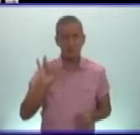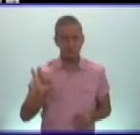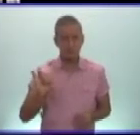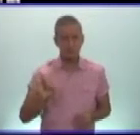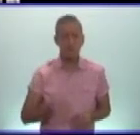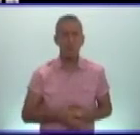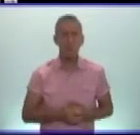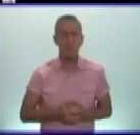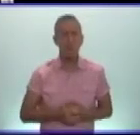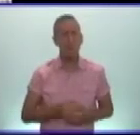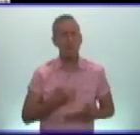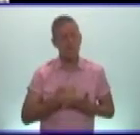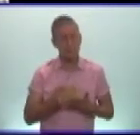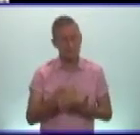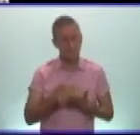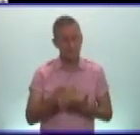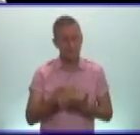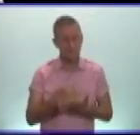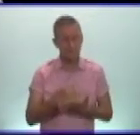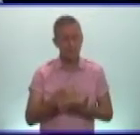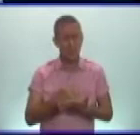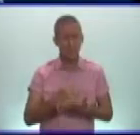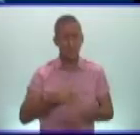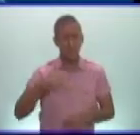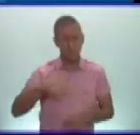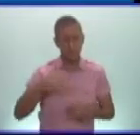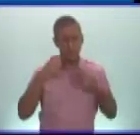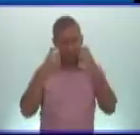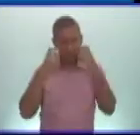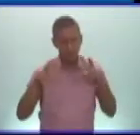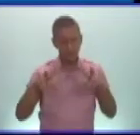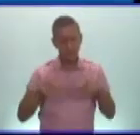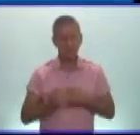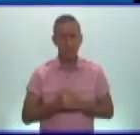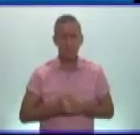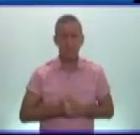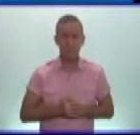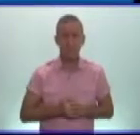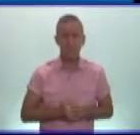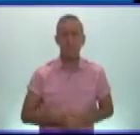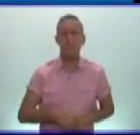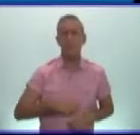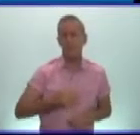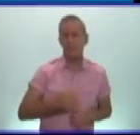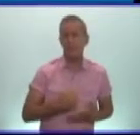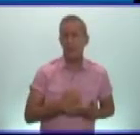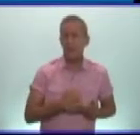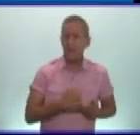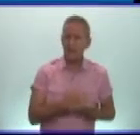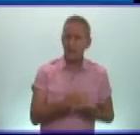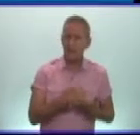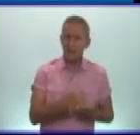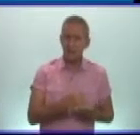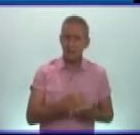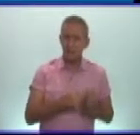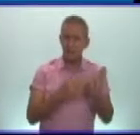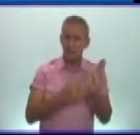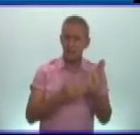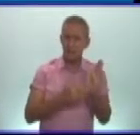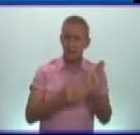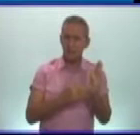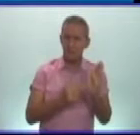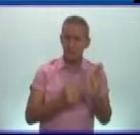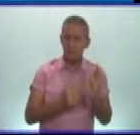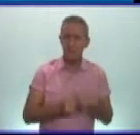satisfacer las exigencias de la vida. Aún nos queda con qué contribuir mensualmente a la redención de la patria. Y no